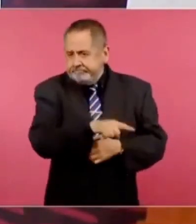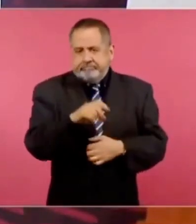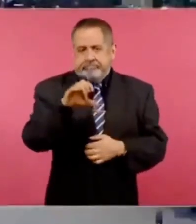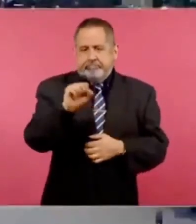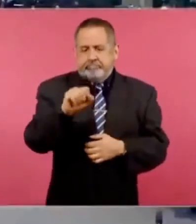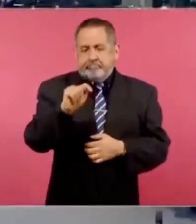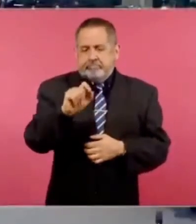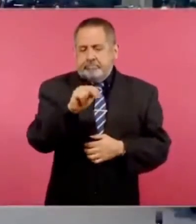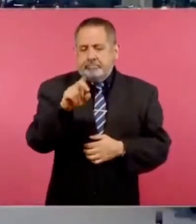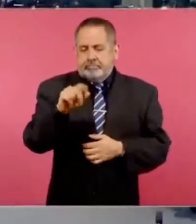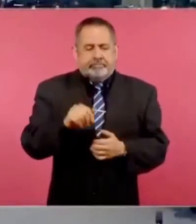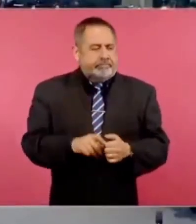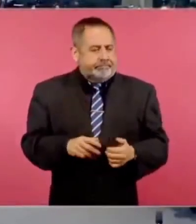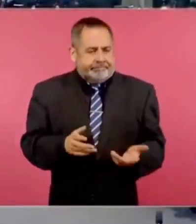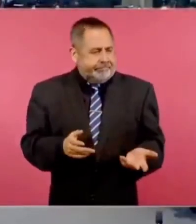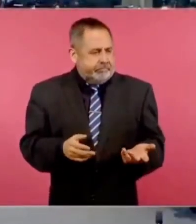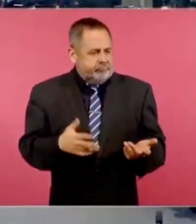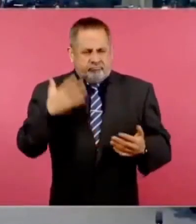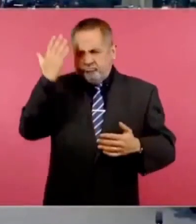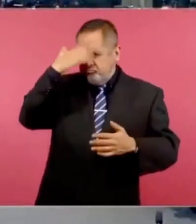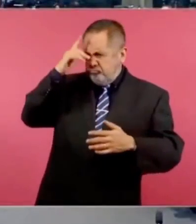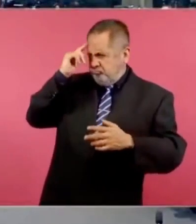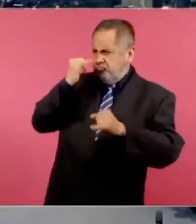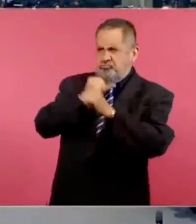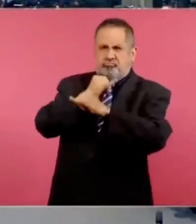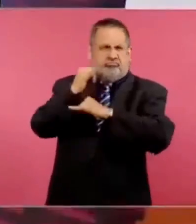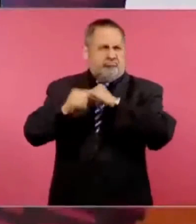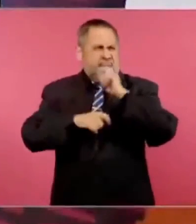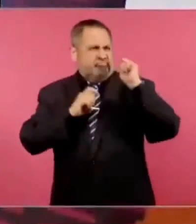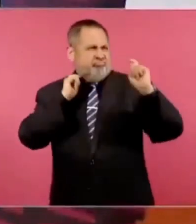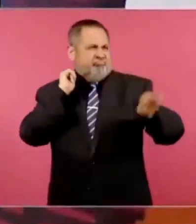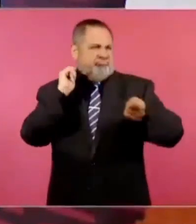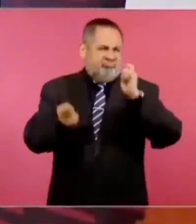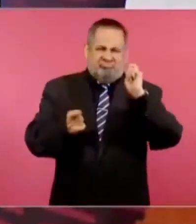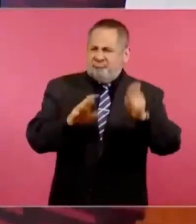de la política exterior, del internacionalismo,